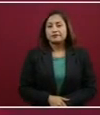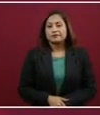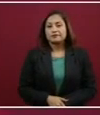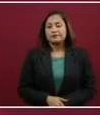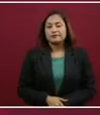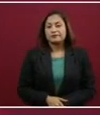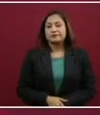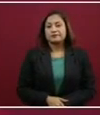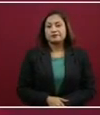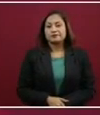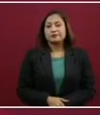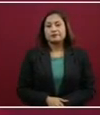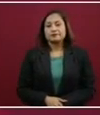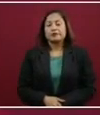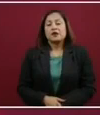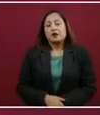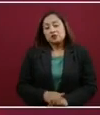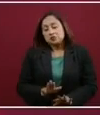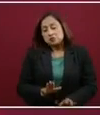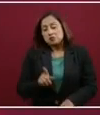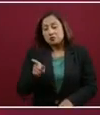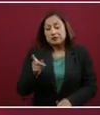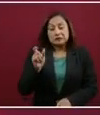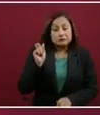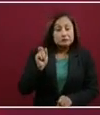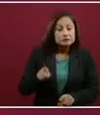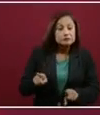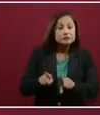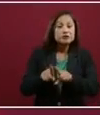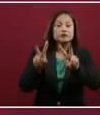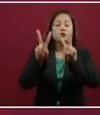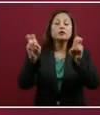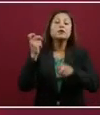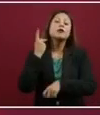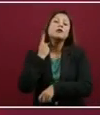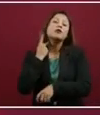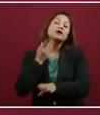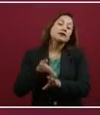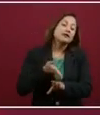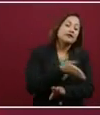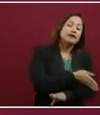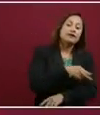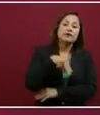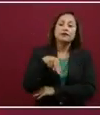hablamos de política neoliberal y queremos